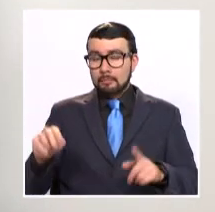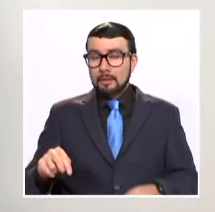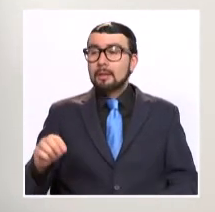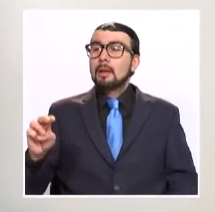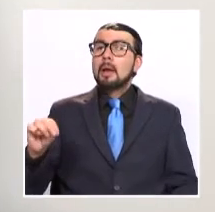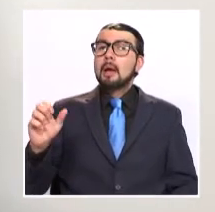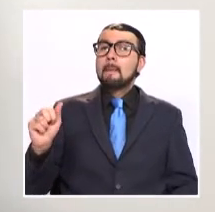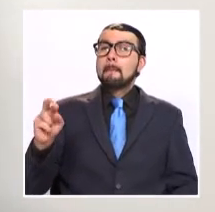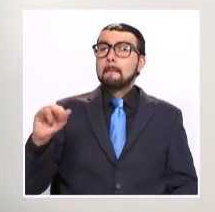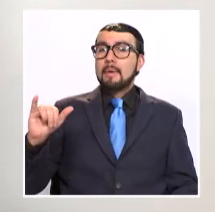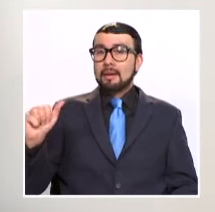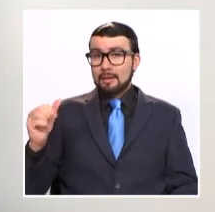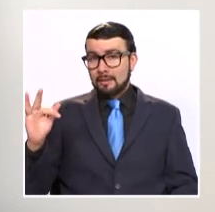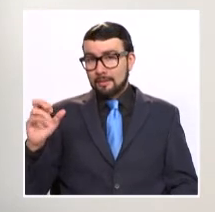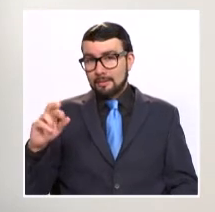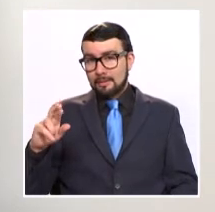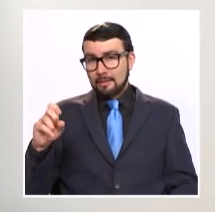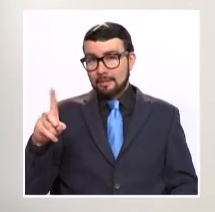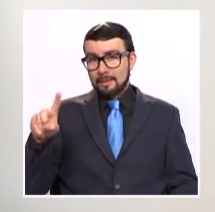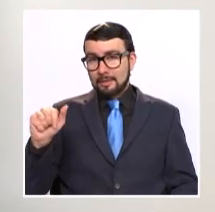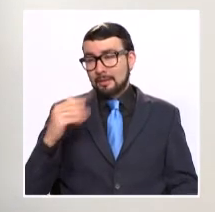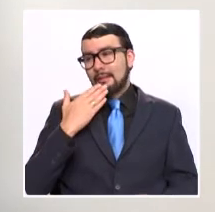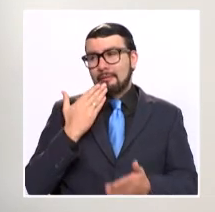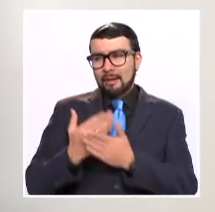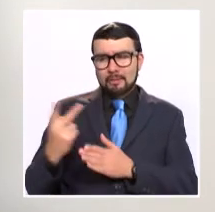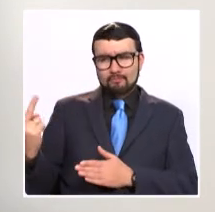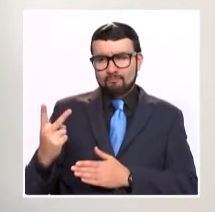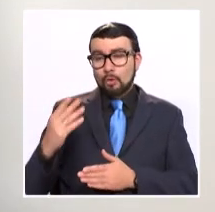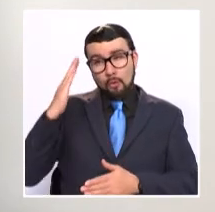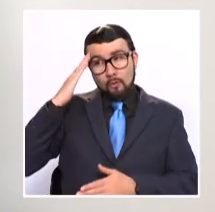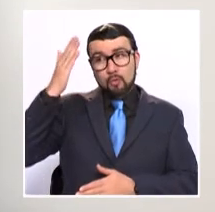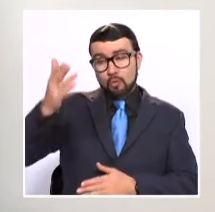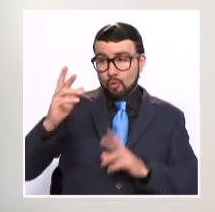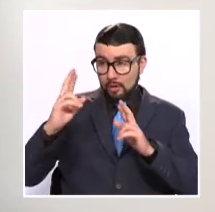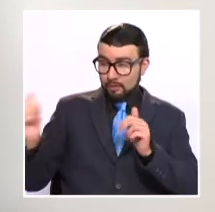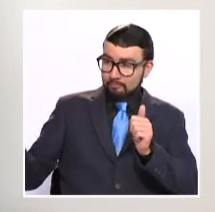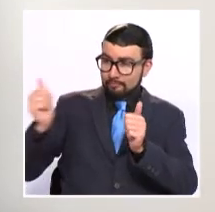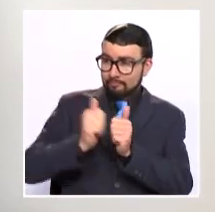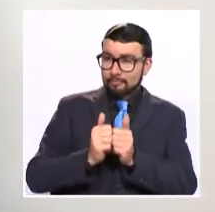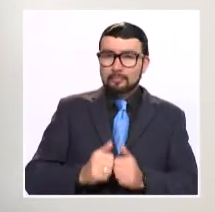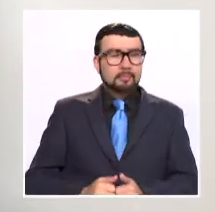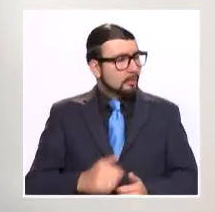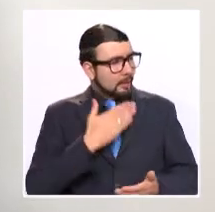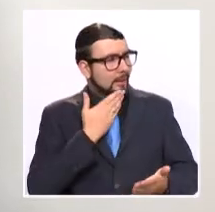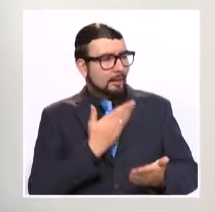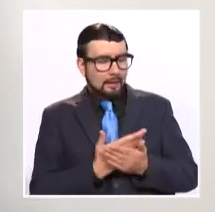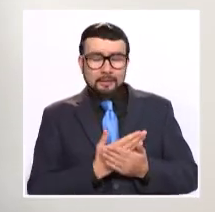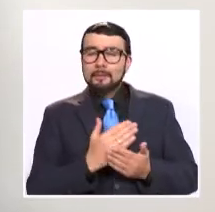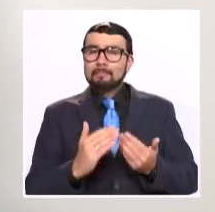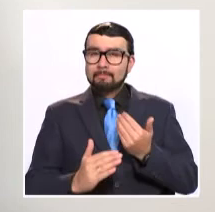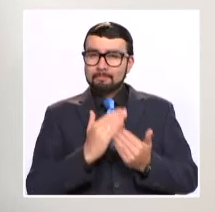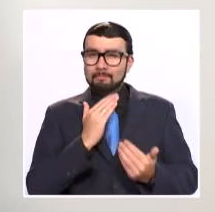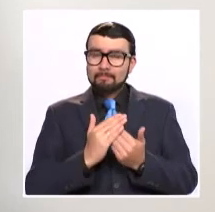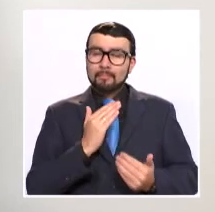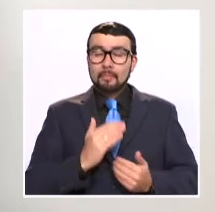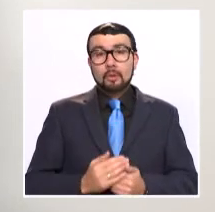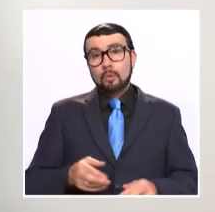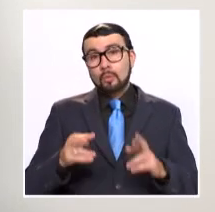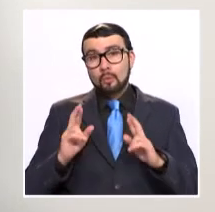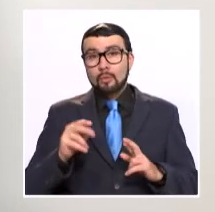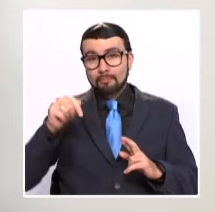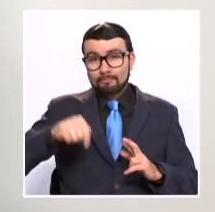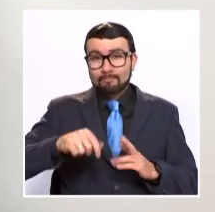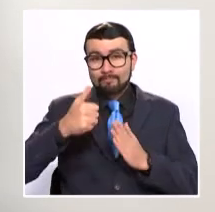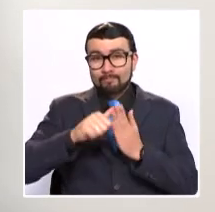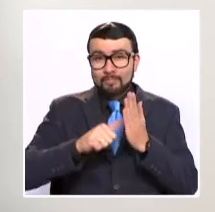con nosotros este espacio. Ojalá poder contar con ustedes en nuevos programas. Muchas gracias por la invitación y esperamos pues que el programa haya